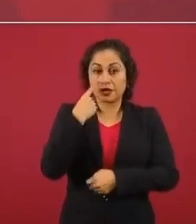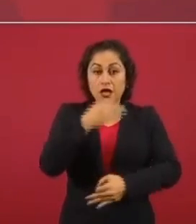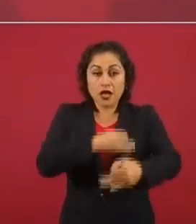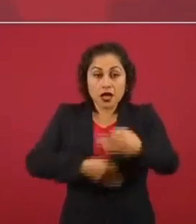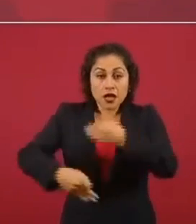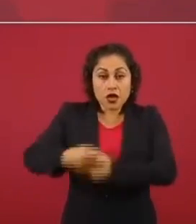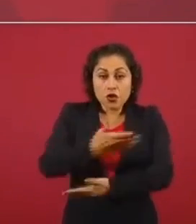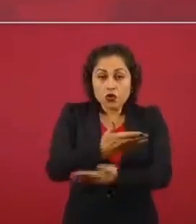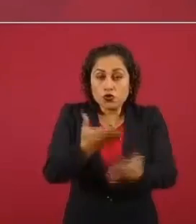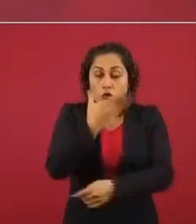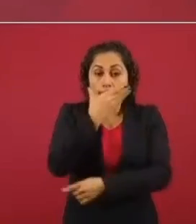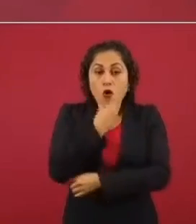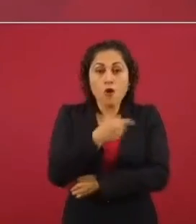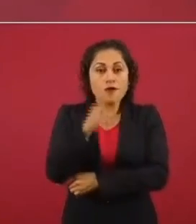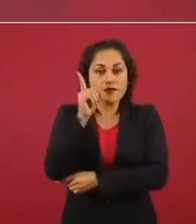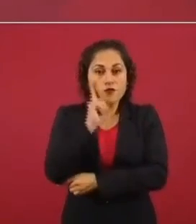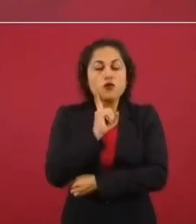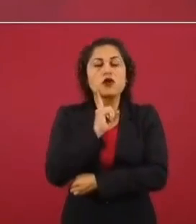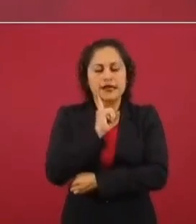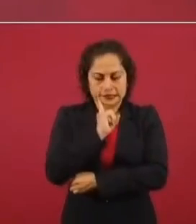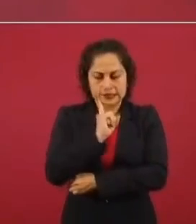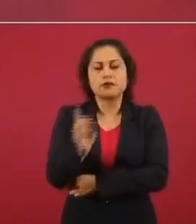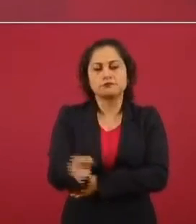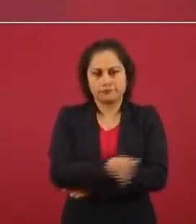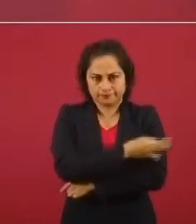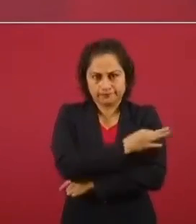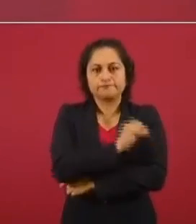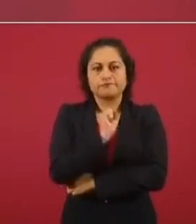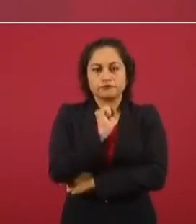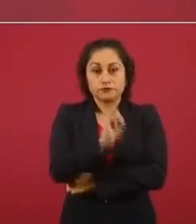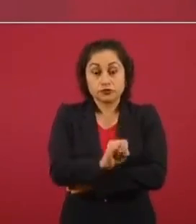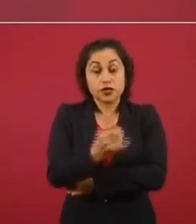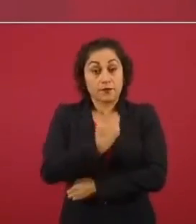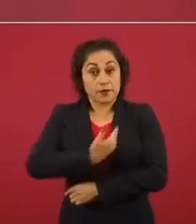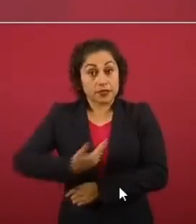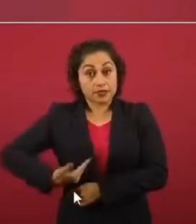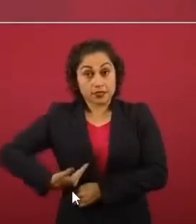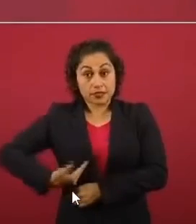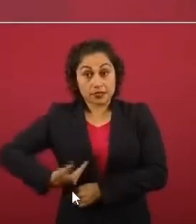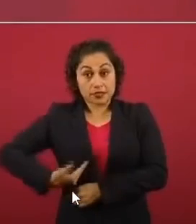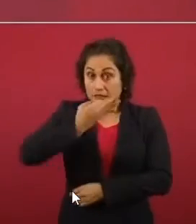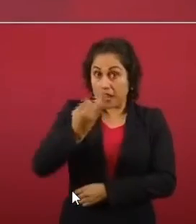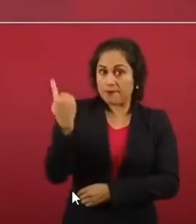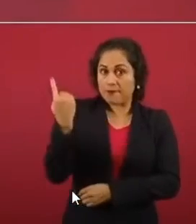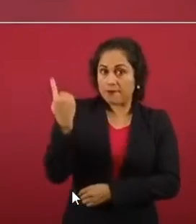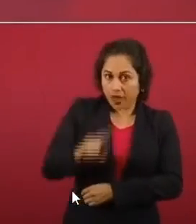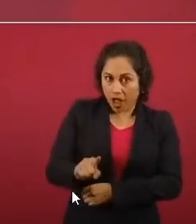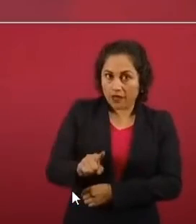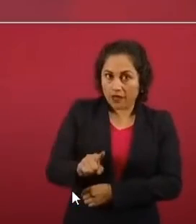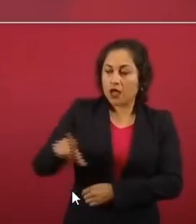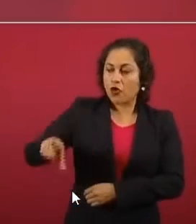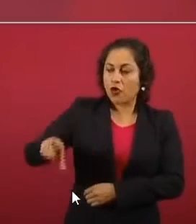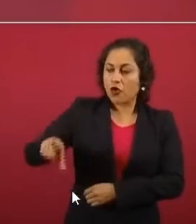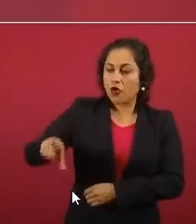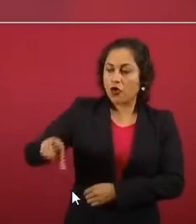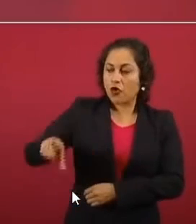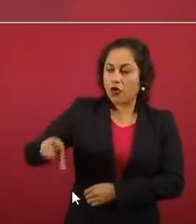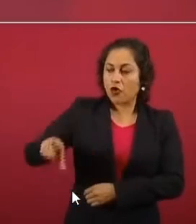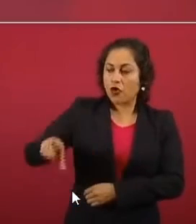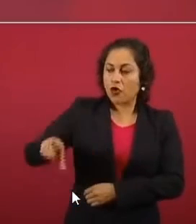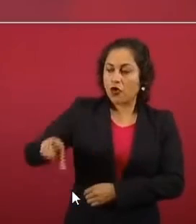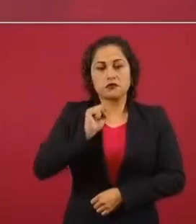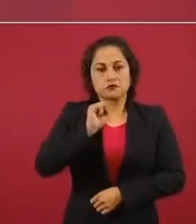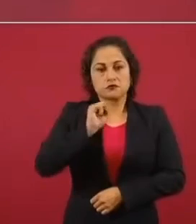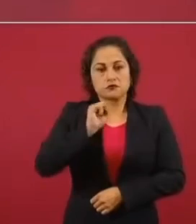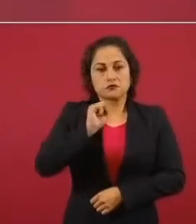vacuna. Eso ha sido una disposición del presidente, eso ha sido una disposición del gobierno de México, y hemos estado trabajando